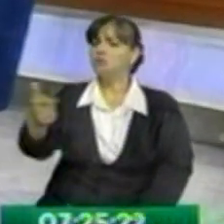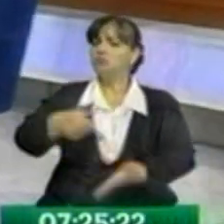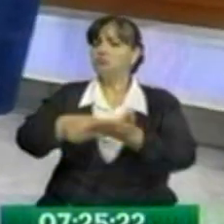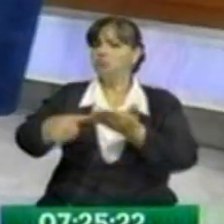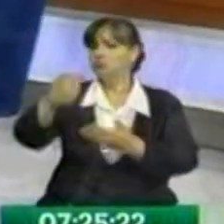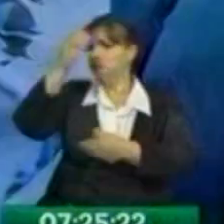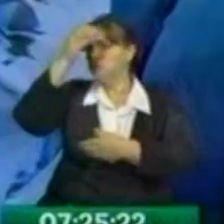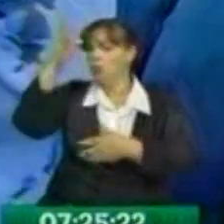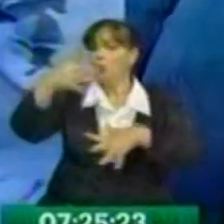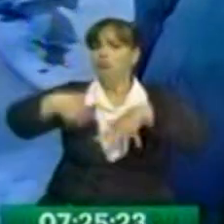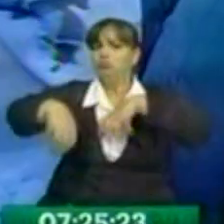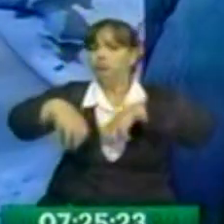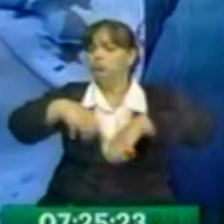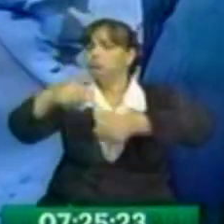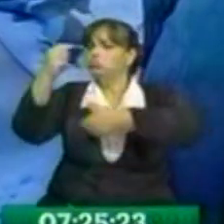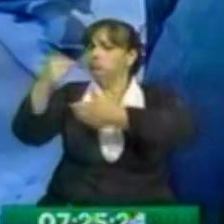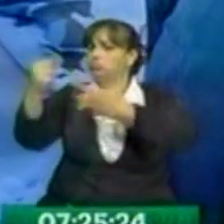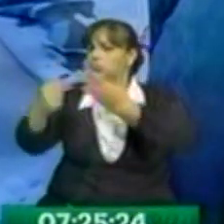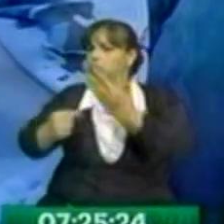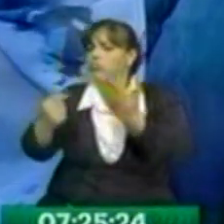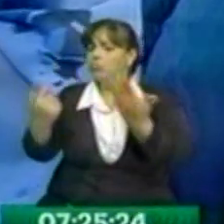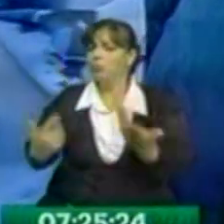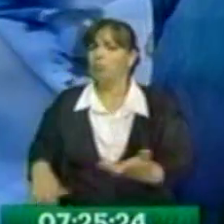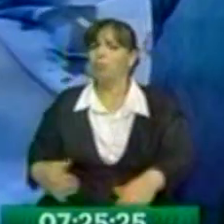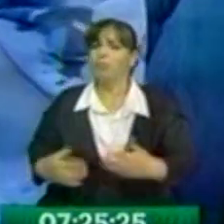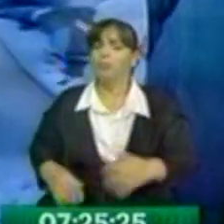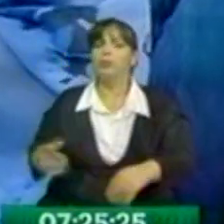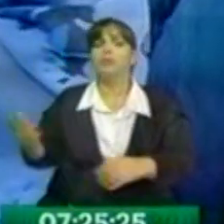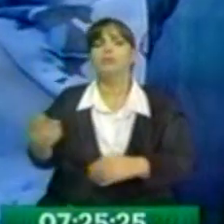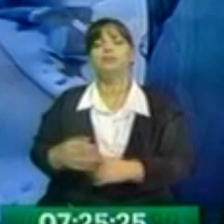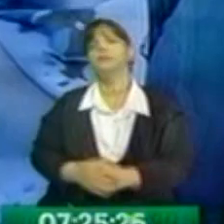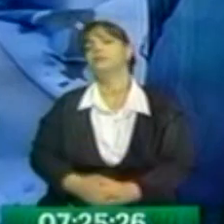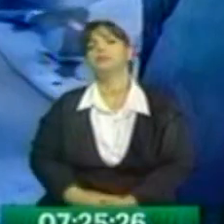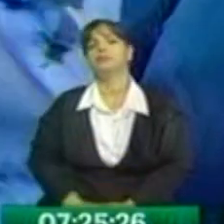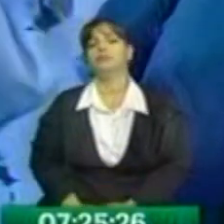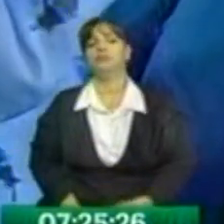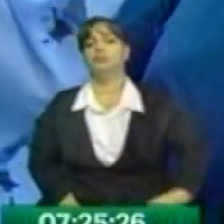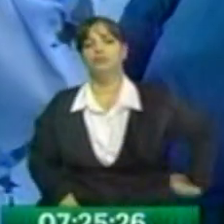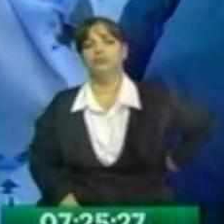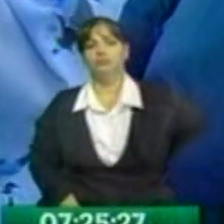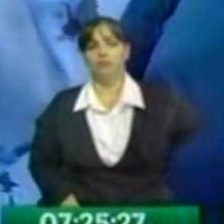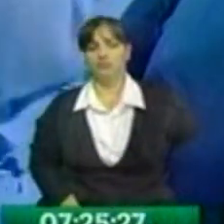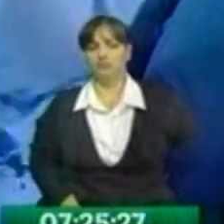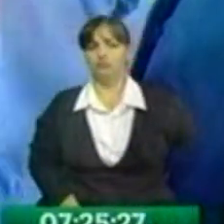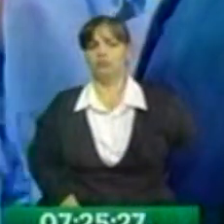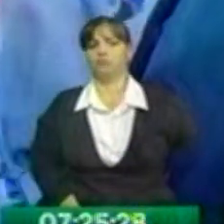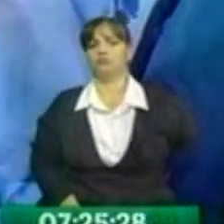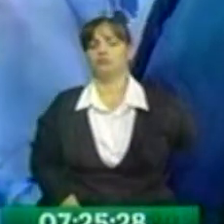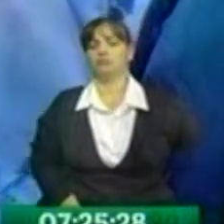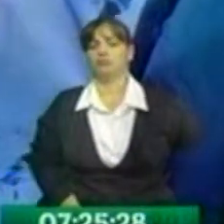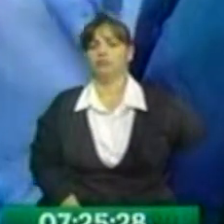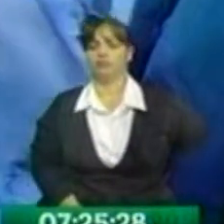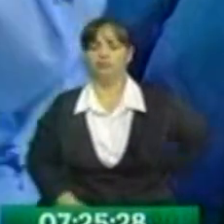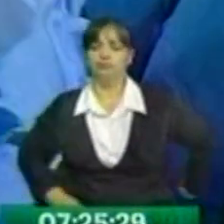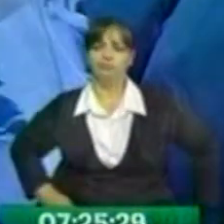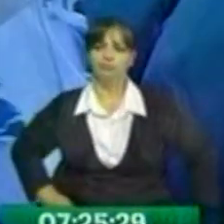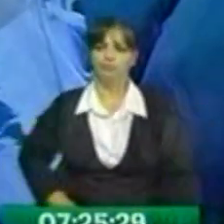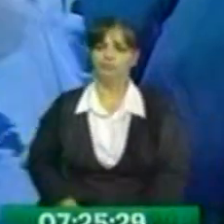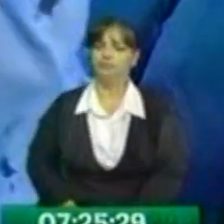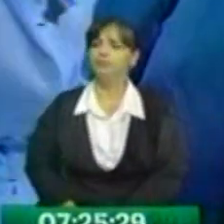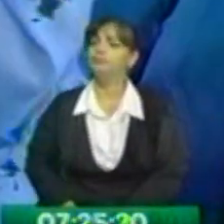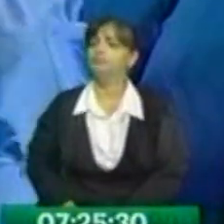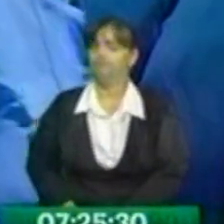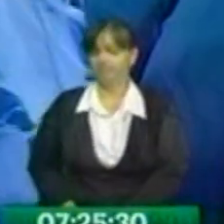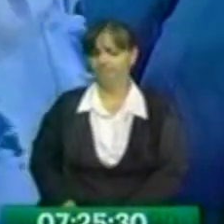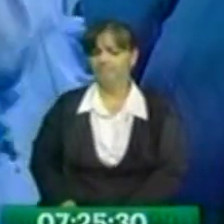importantísimos anuncios que hace usted desde esta cartera tan importante como es la de la cultura. Tal vez reiterar esas